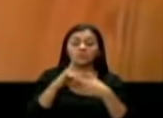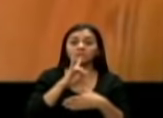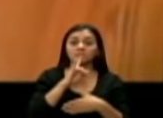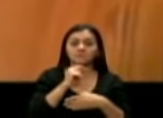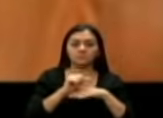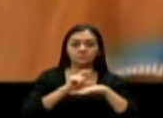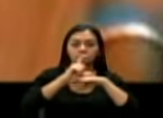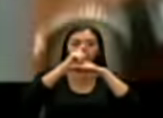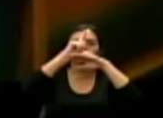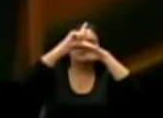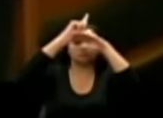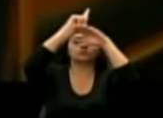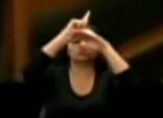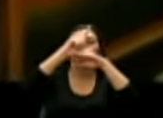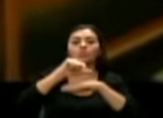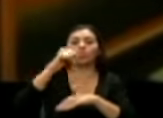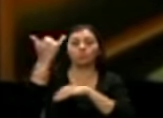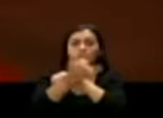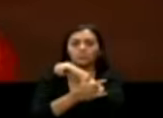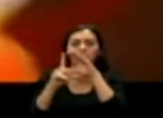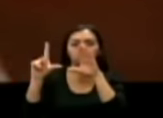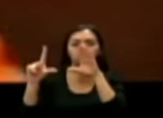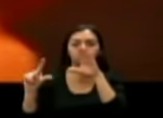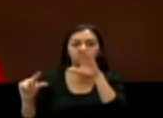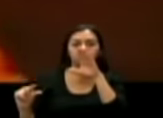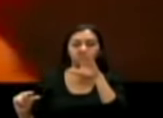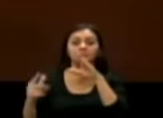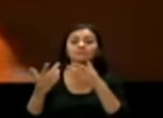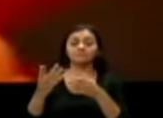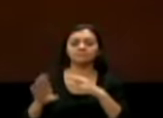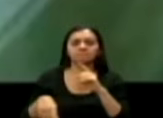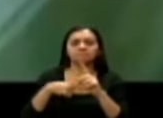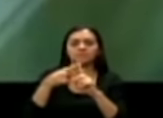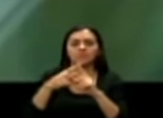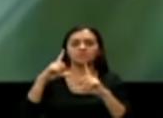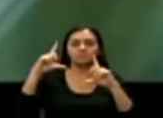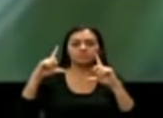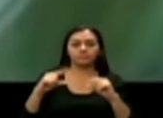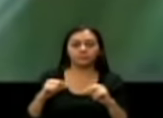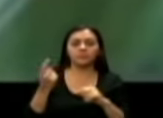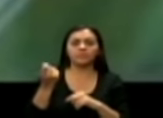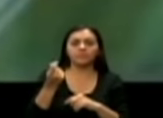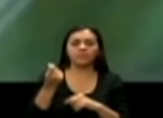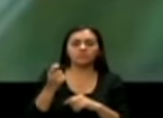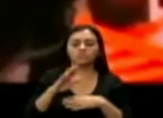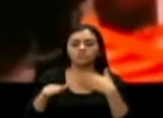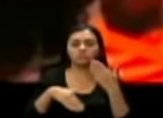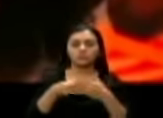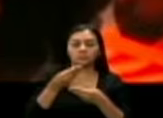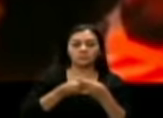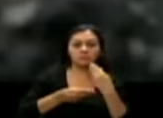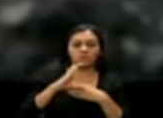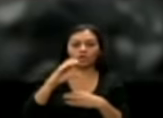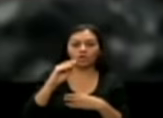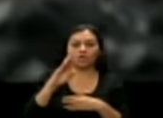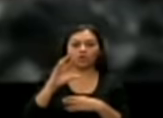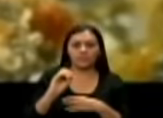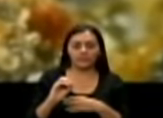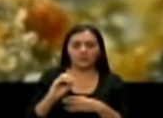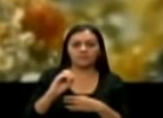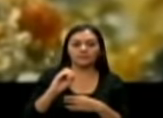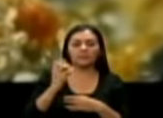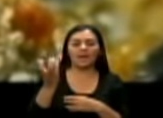está apreciando frente a las monedas de otros países, a lo que se suma la disminución del precio de los commodities como el cobre, el carbón,